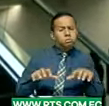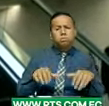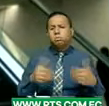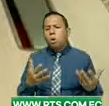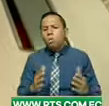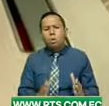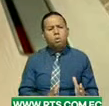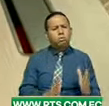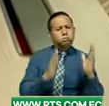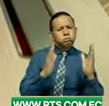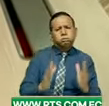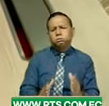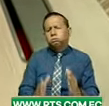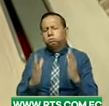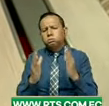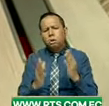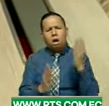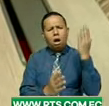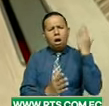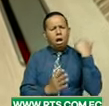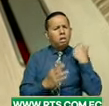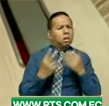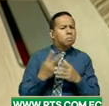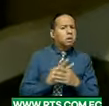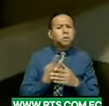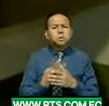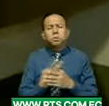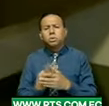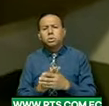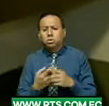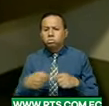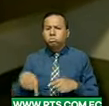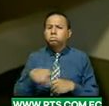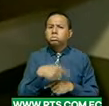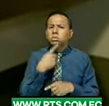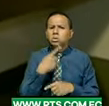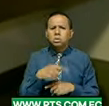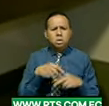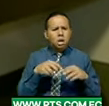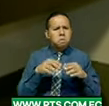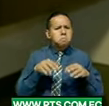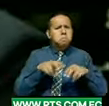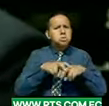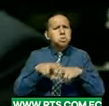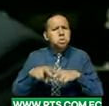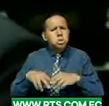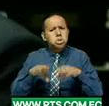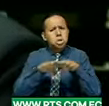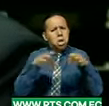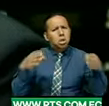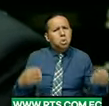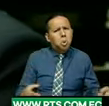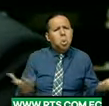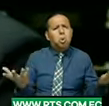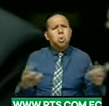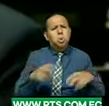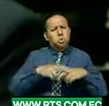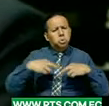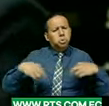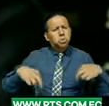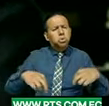sido ocupadas hace varios años. Sin embargo, el mobiliario se encuentra en buenas condiciones. Hay escritorios, hay